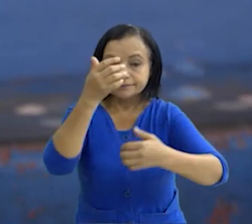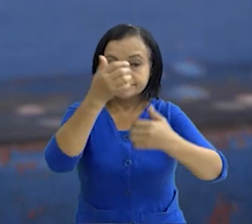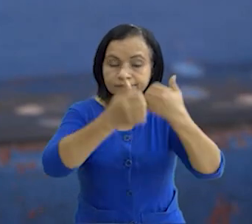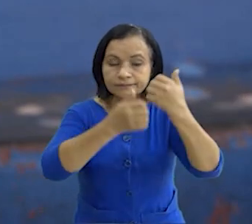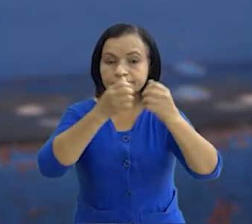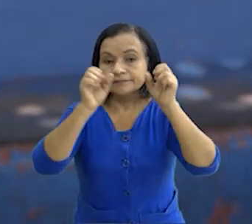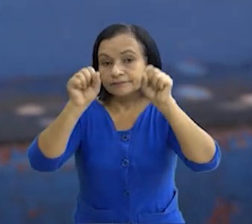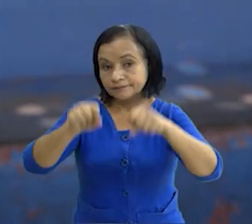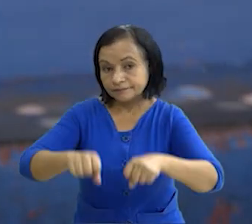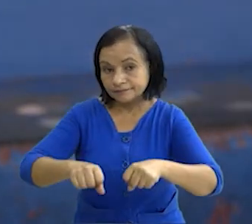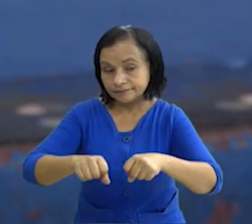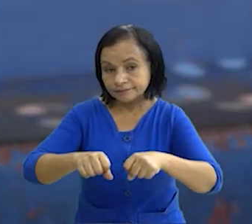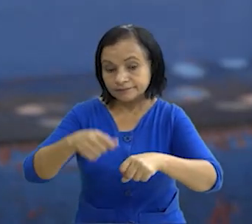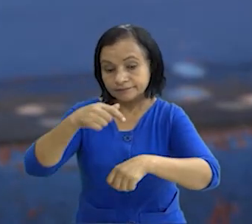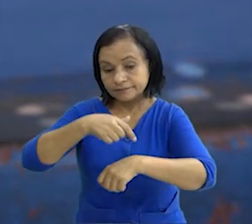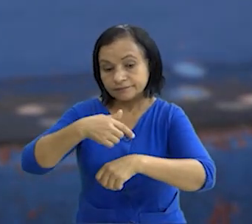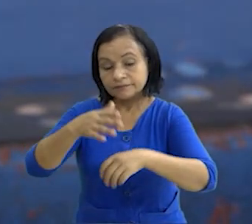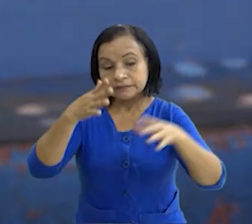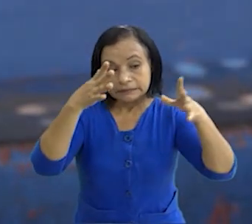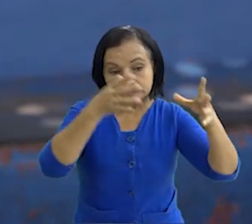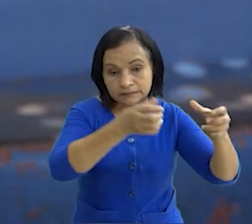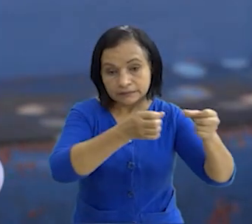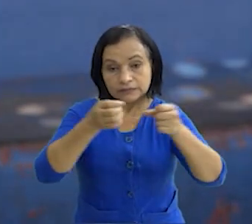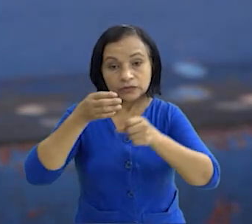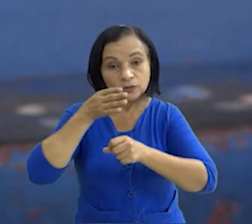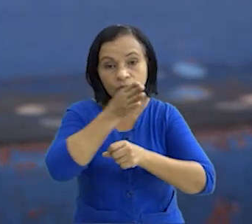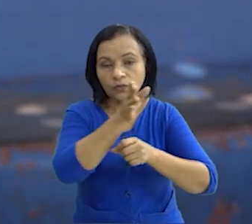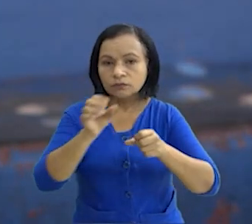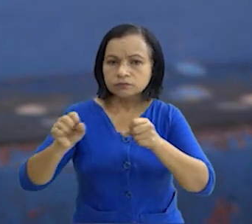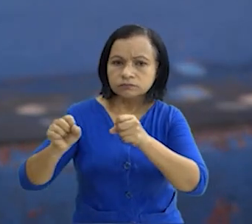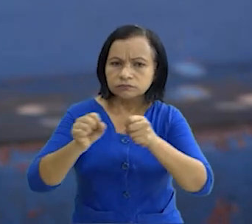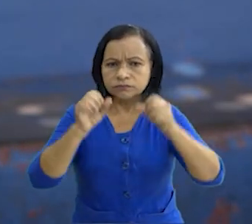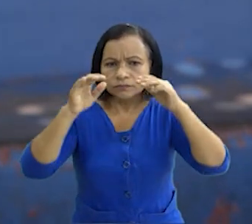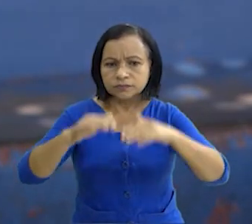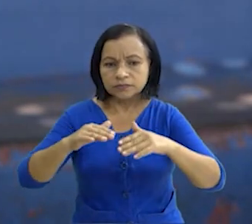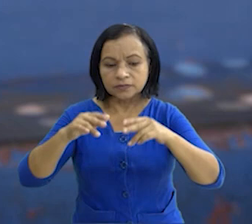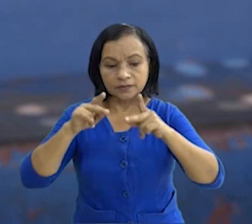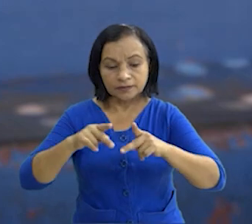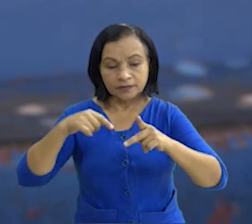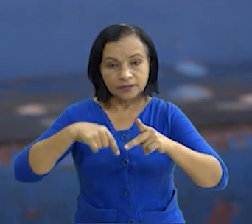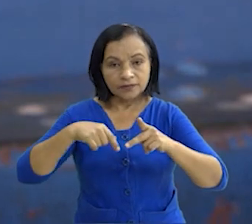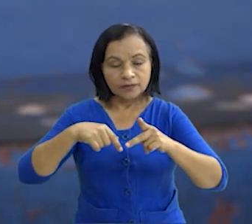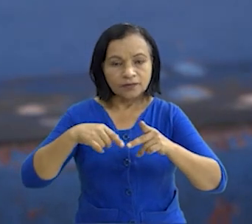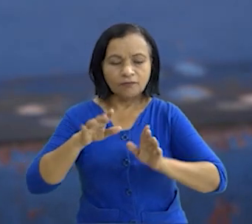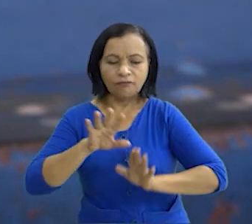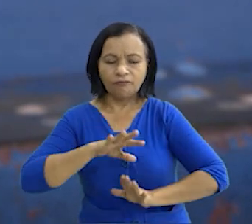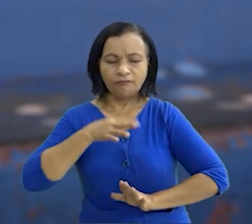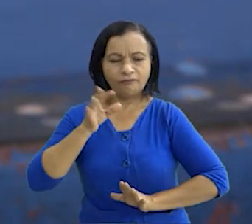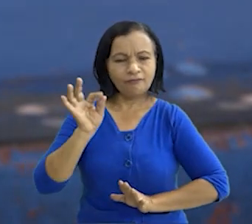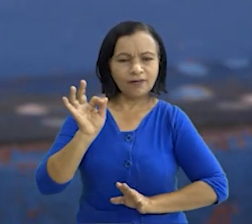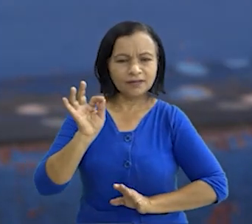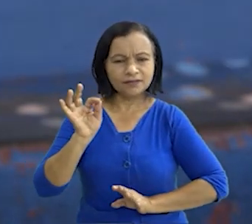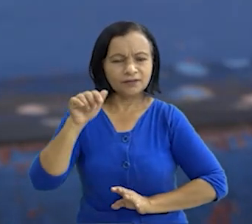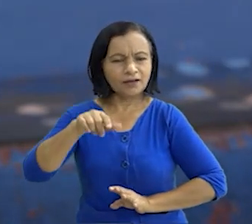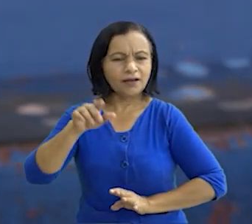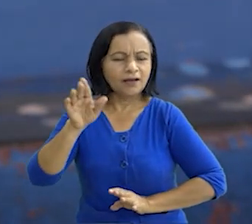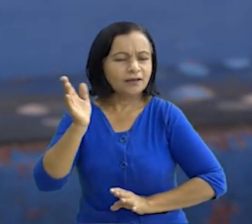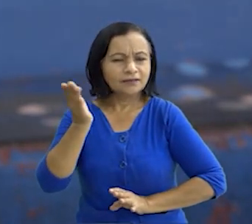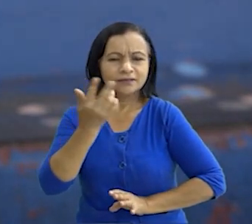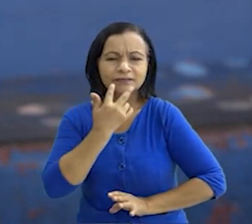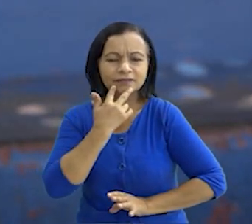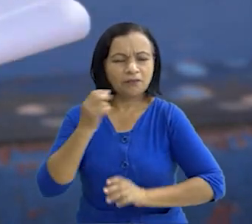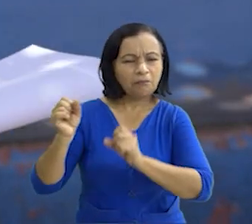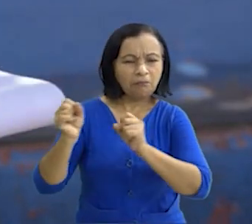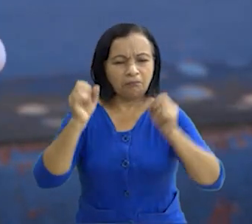riesgos posibles a la hora de evacuar. Hay un sismo. Los juigalpinos somos medio fachentos en ese particular, decimos que aquí